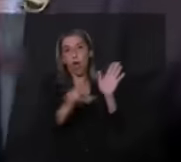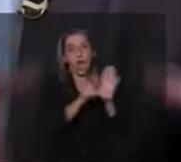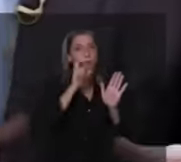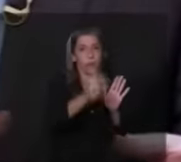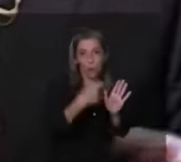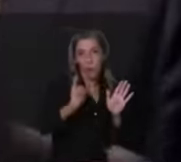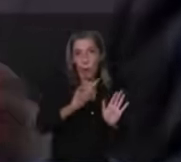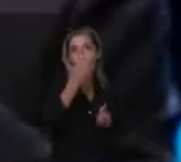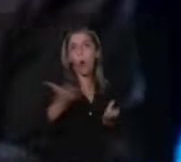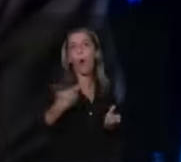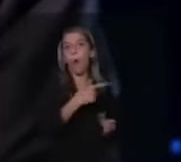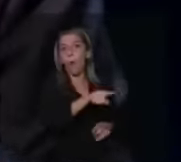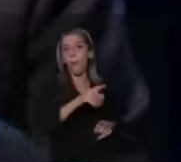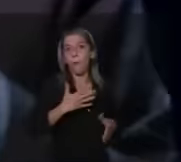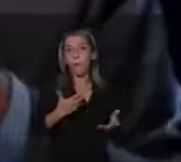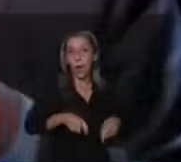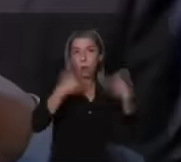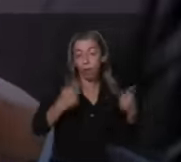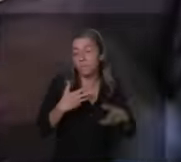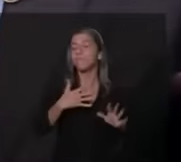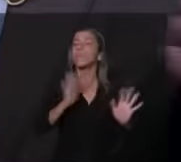las fuerzas de seguridad con las fuerzas armadas.